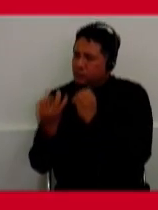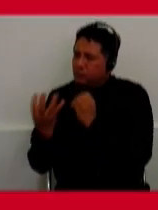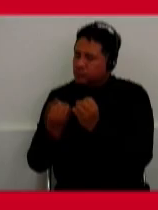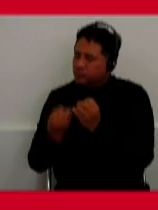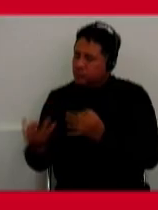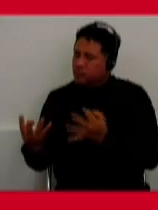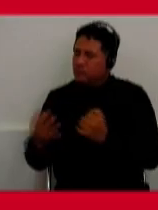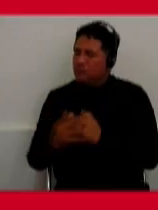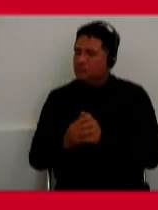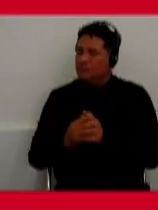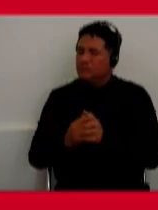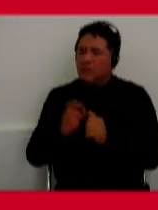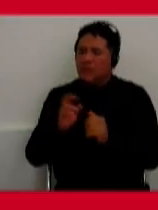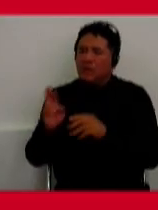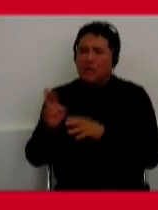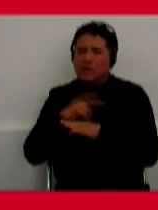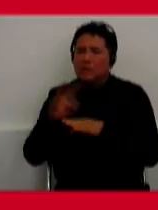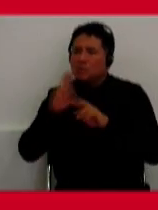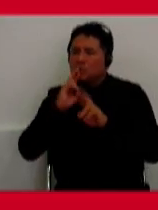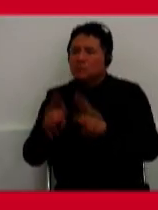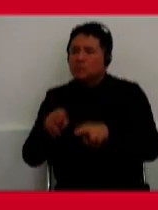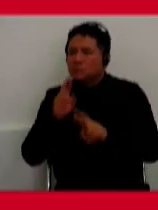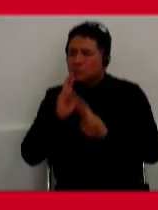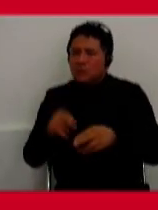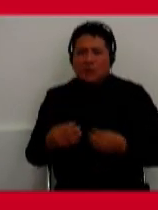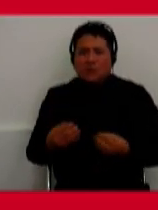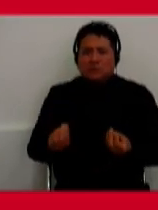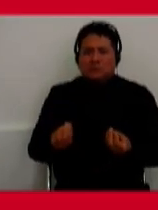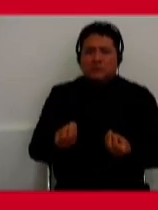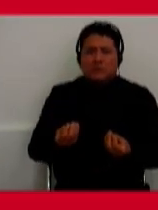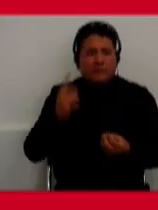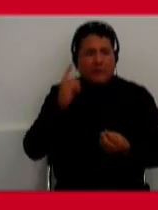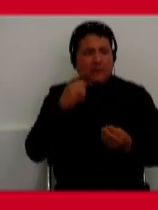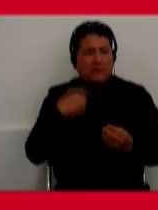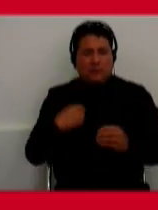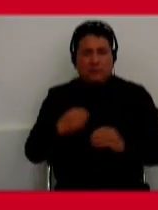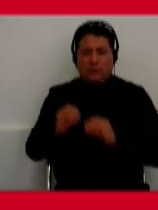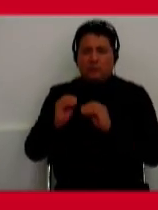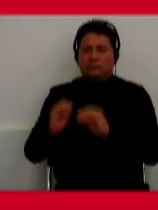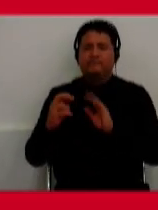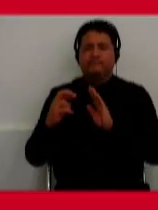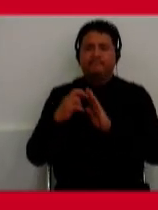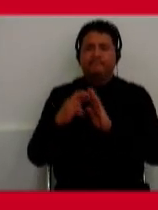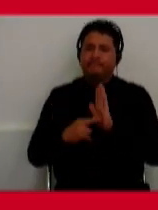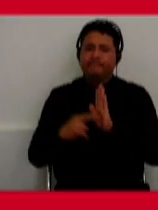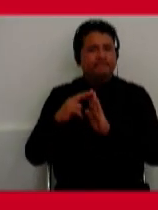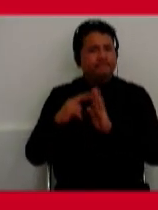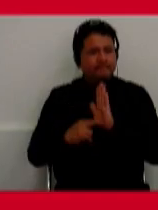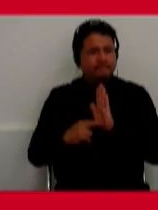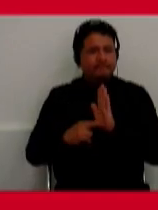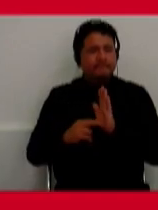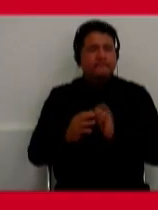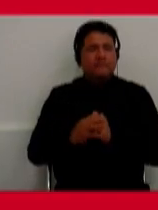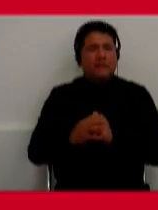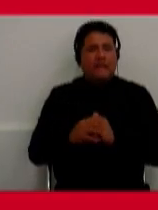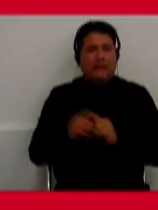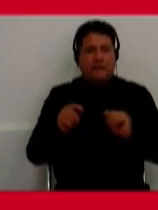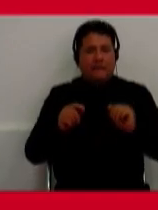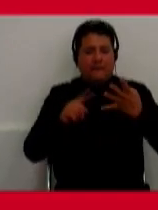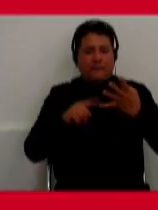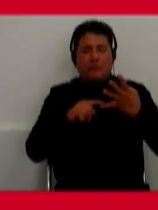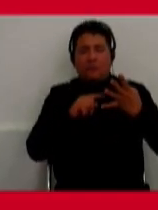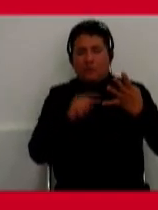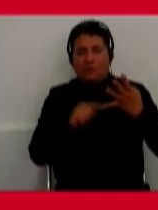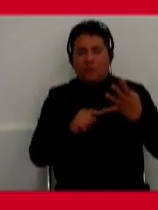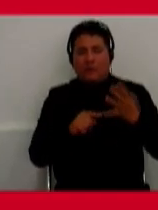dar como resultado las definiciones de los parámetros. Y estos de aquí son en la etapa número 4, que es